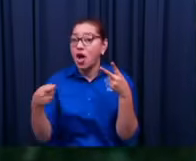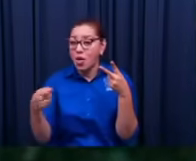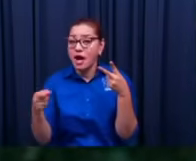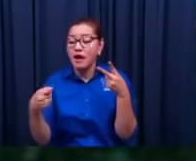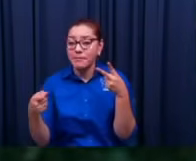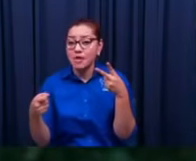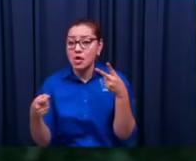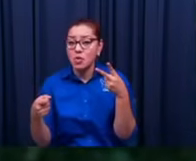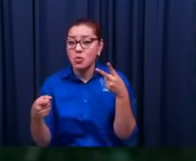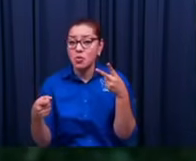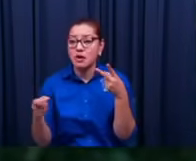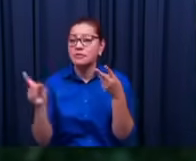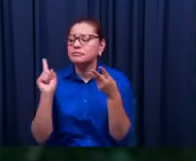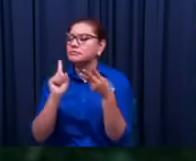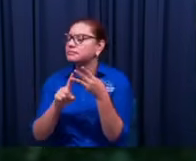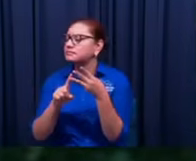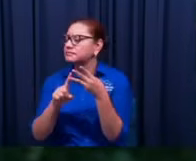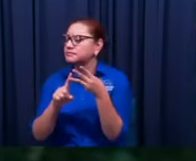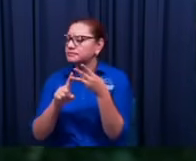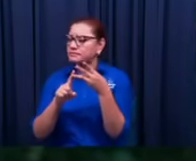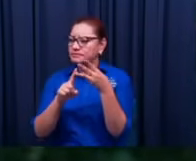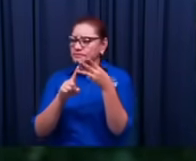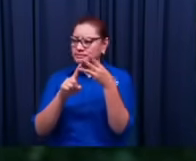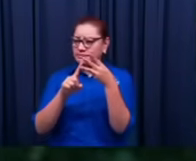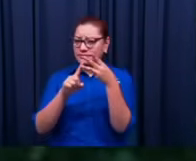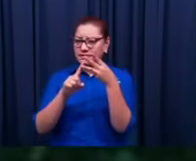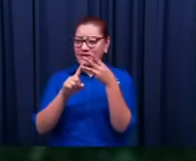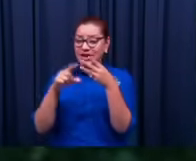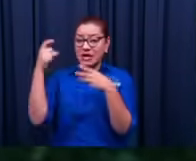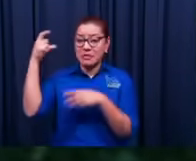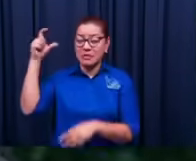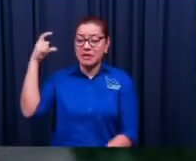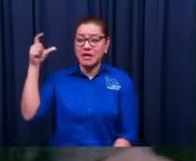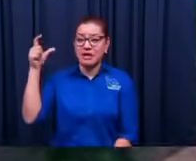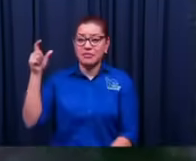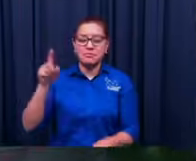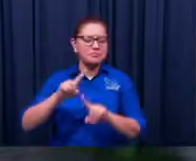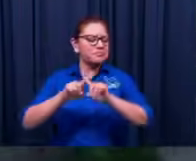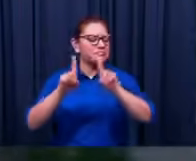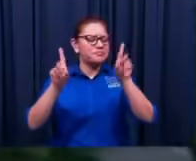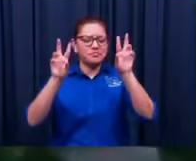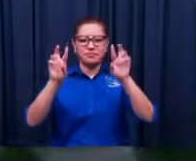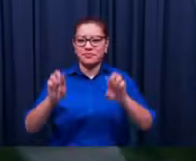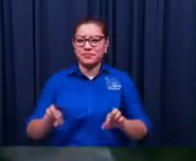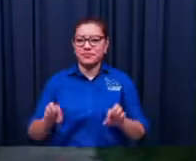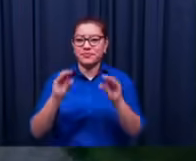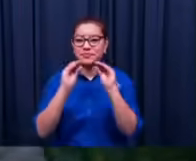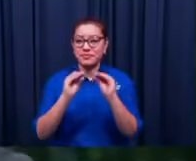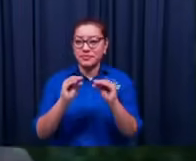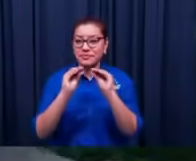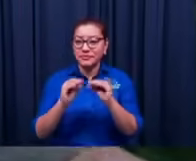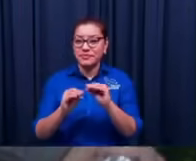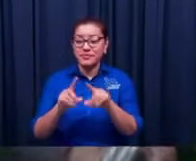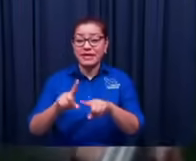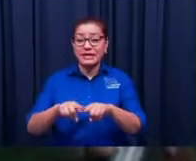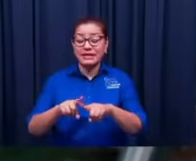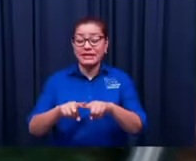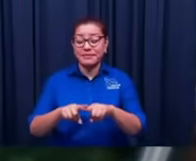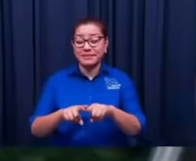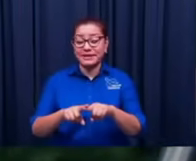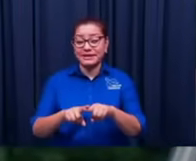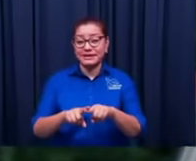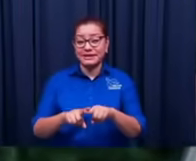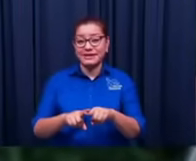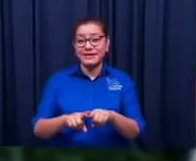¿un tu amigo? Mi cuñado, bueno, Mire, mire, pues, mire. Depende quién le enseñó,